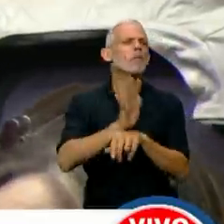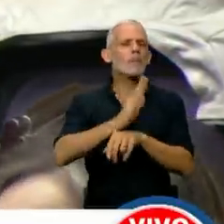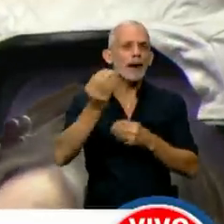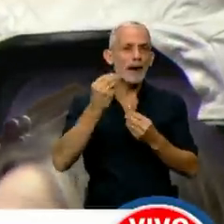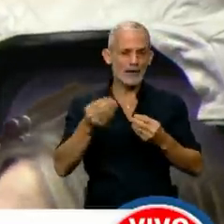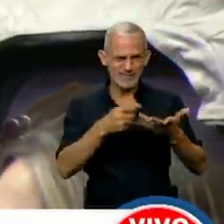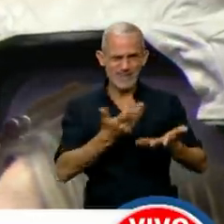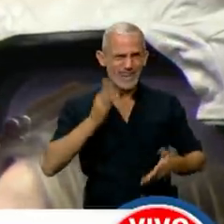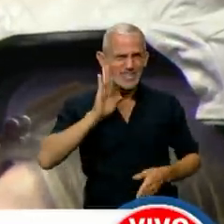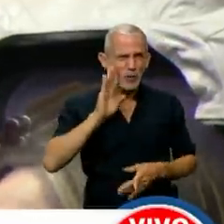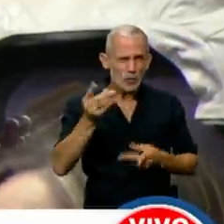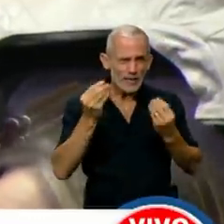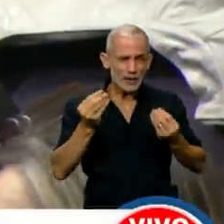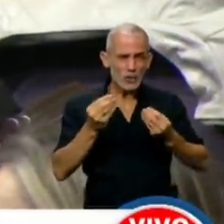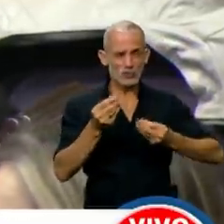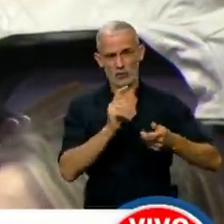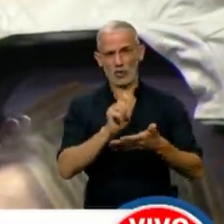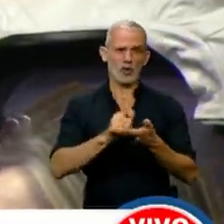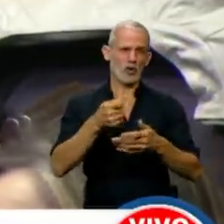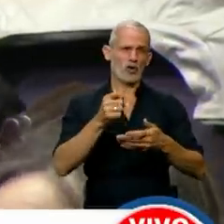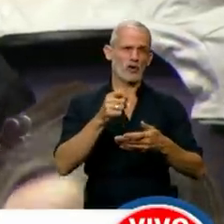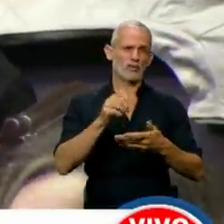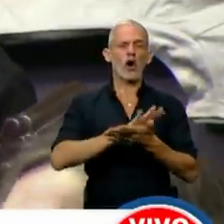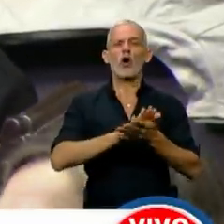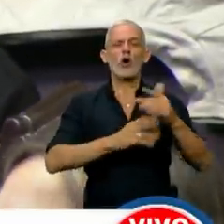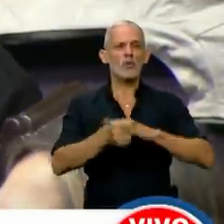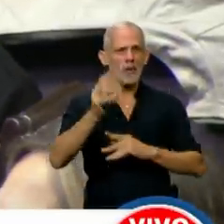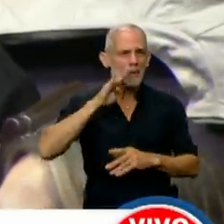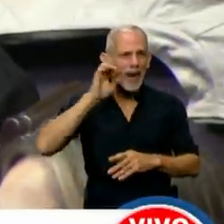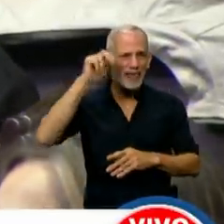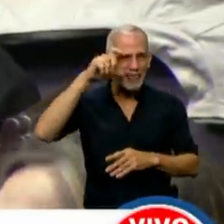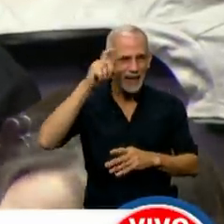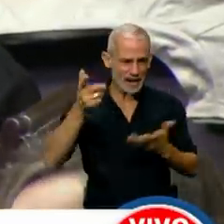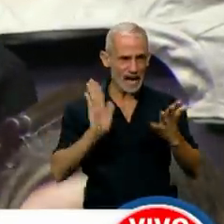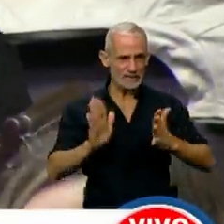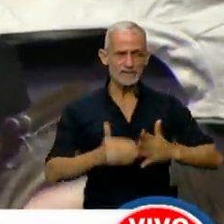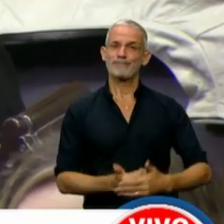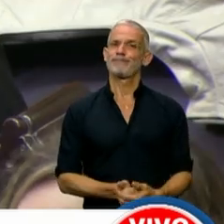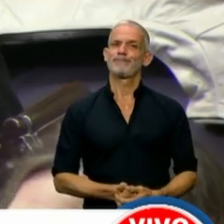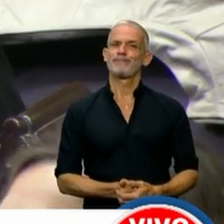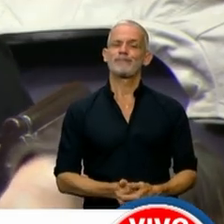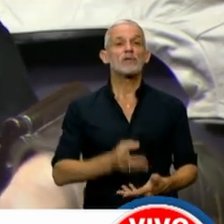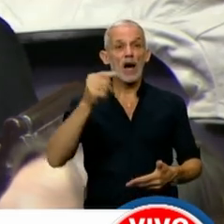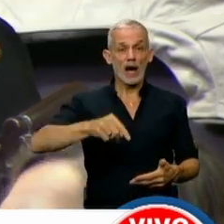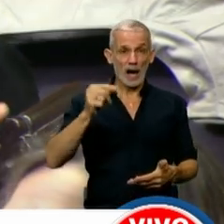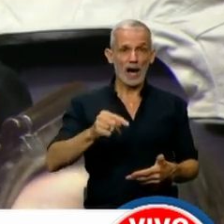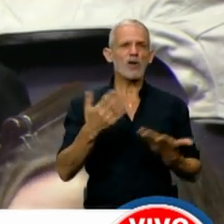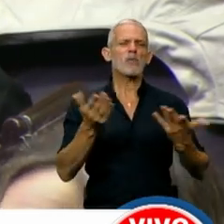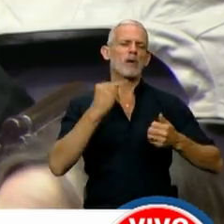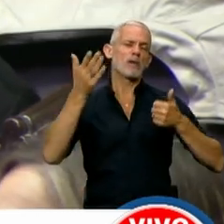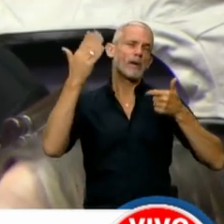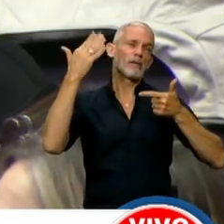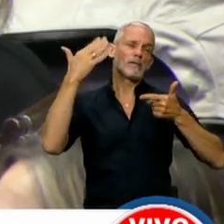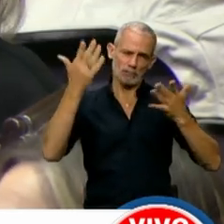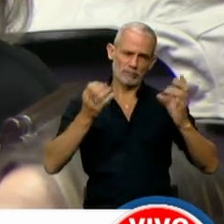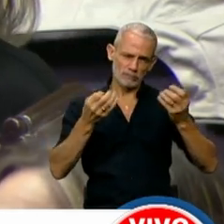eso en manos de eeuu de bailén entonces ahora pueden hacer los discursos que